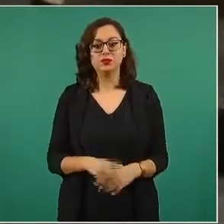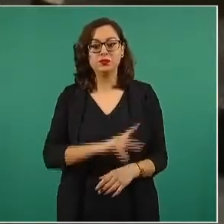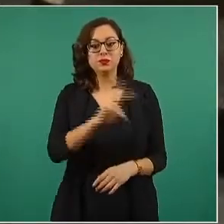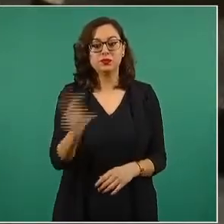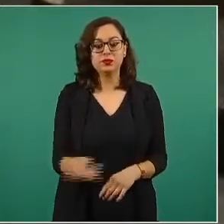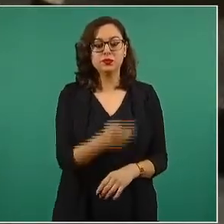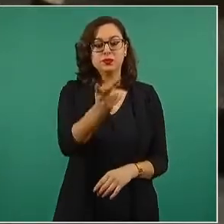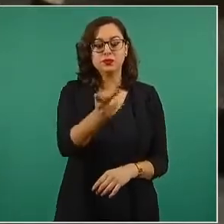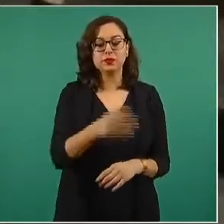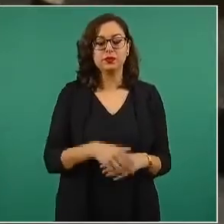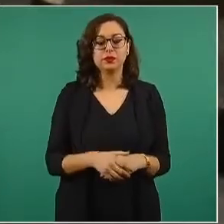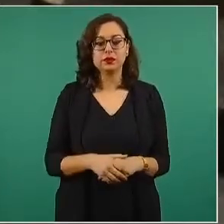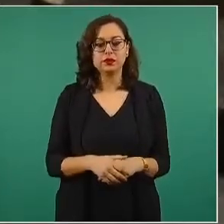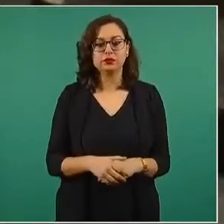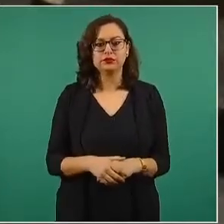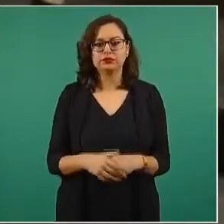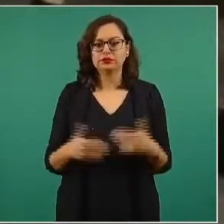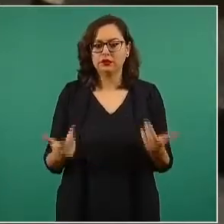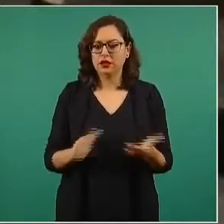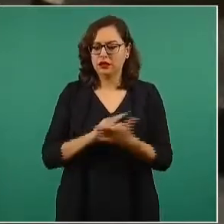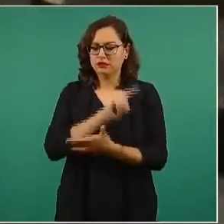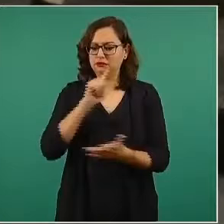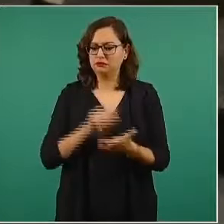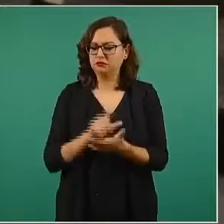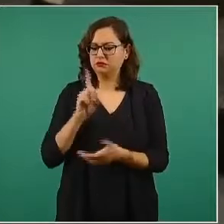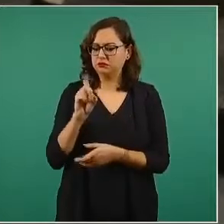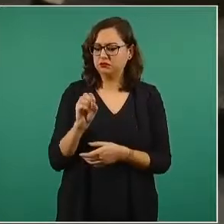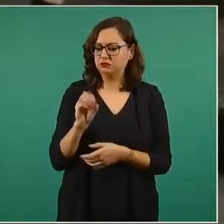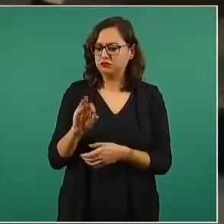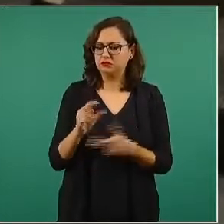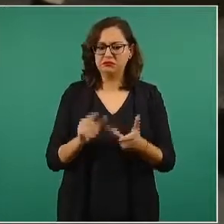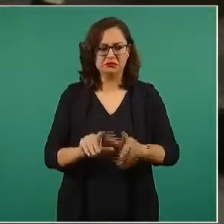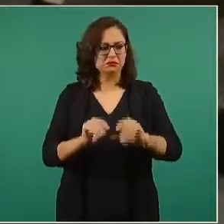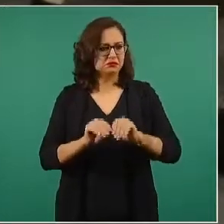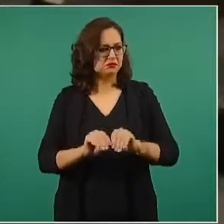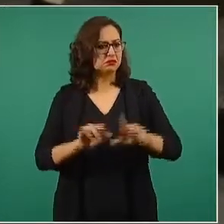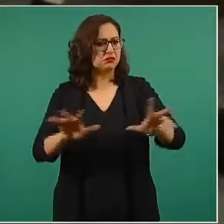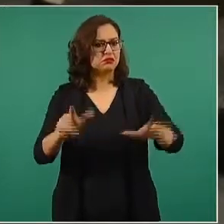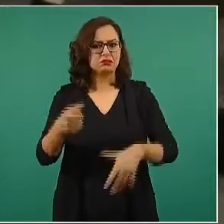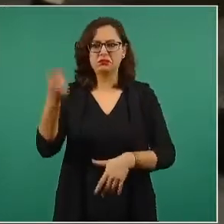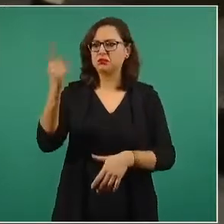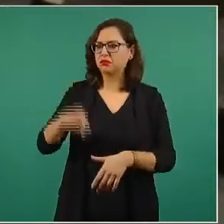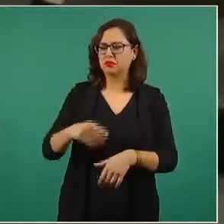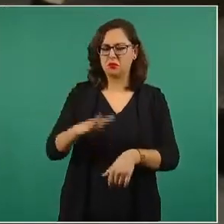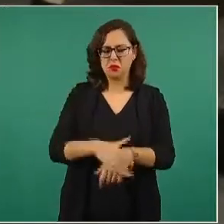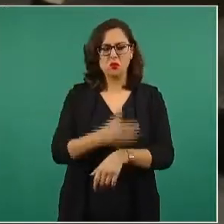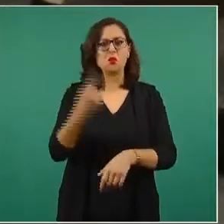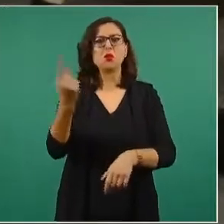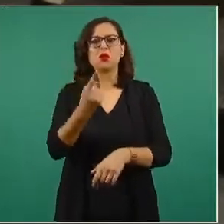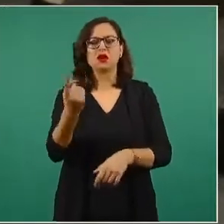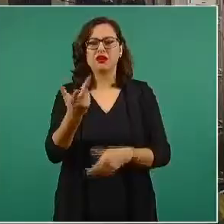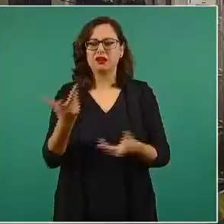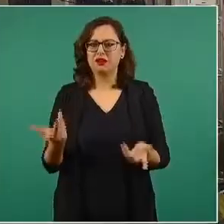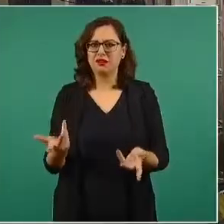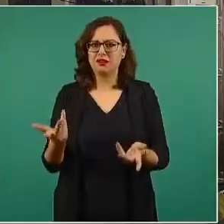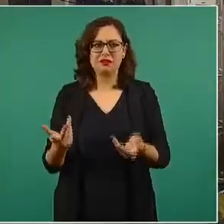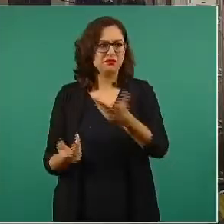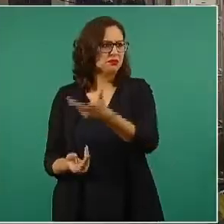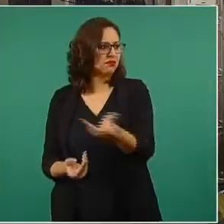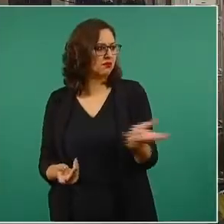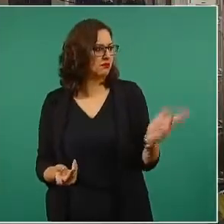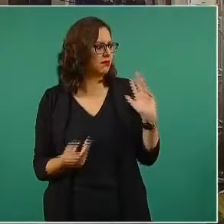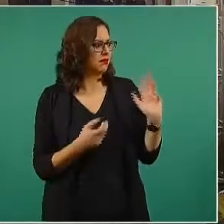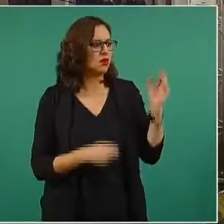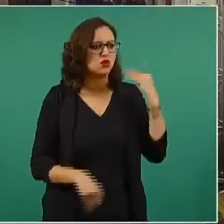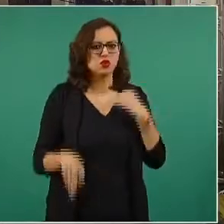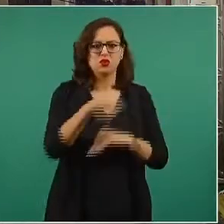usted ordenó la publicación de esa ley orgánica en lugar de respaldar a